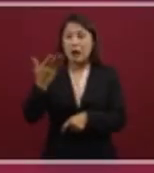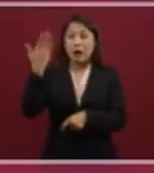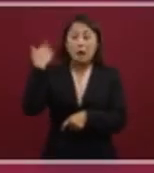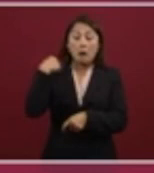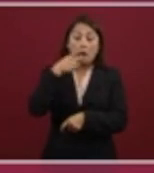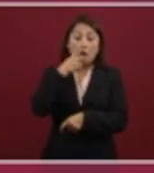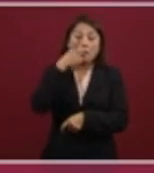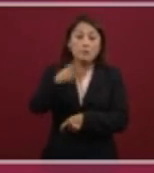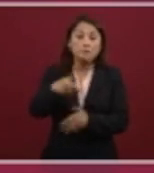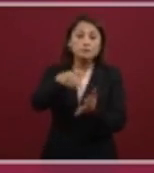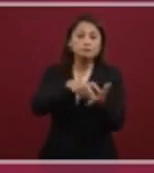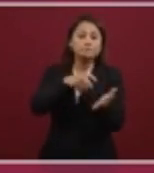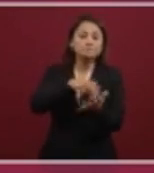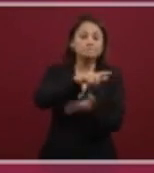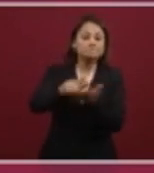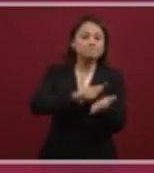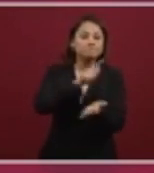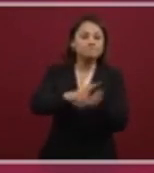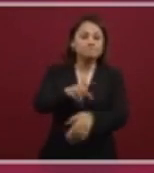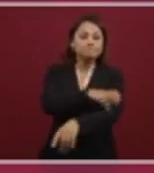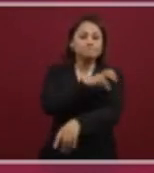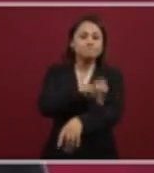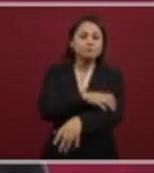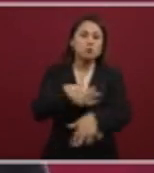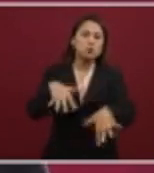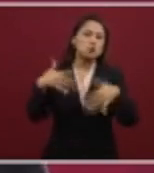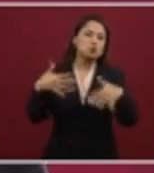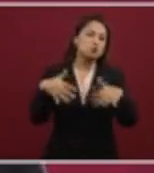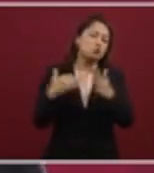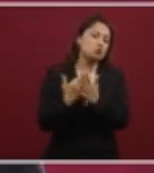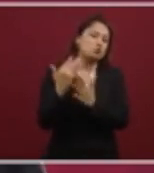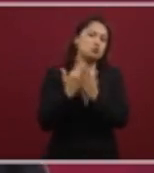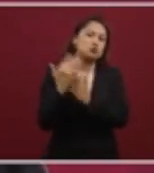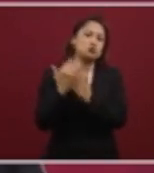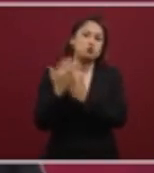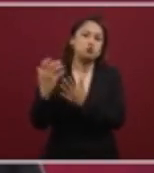¿Y cuánto es la producción de Pemex?